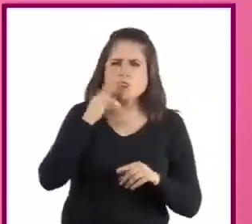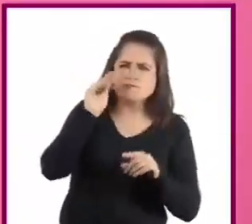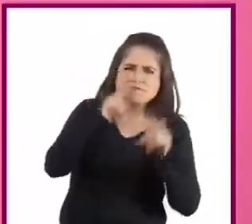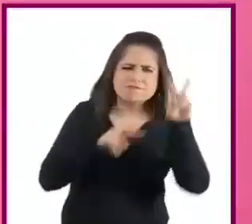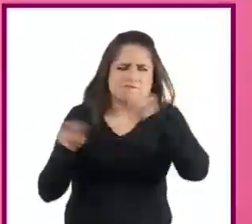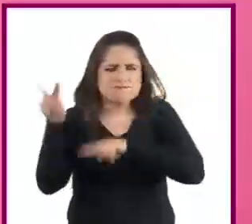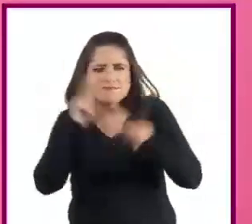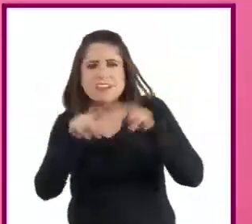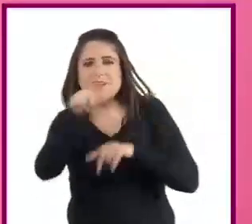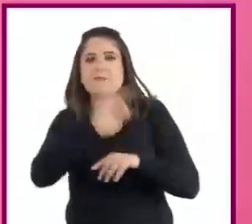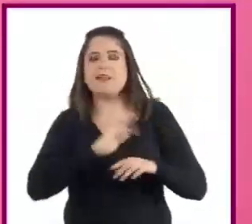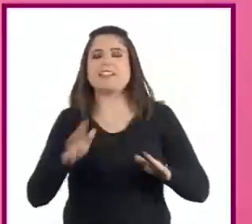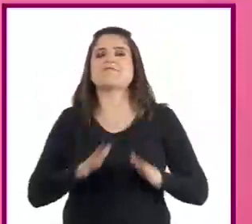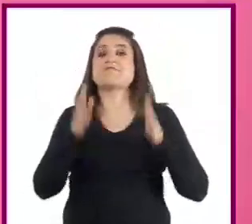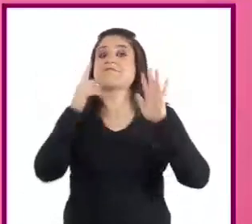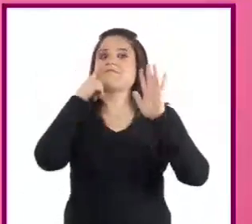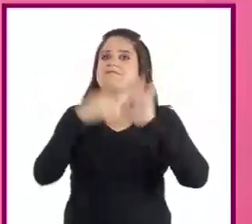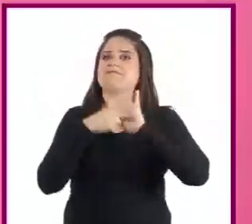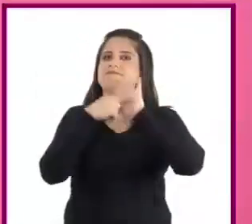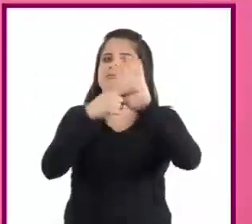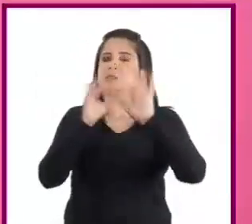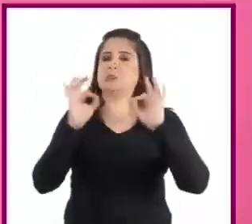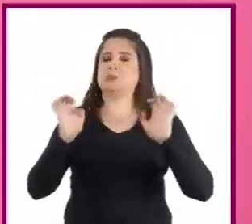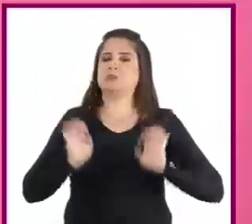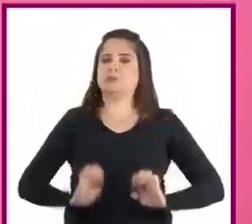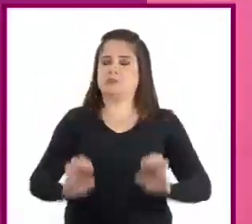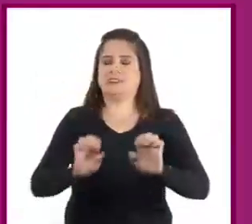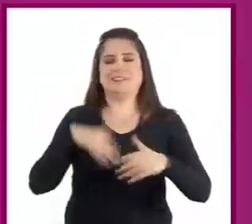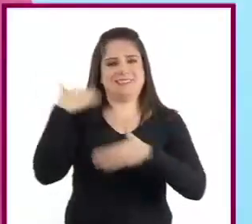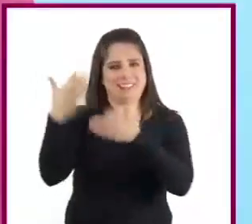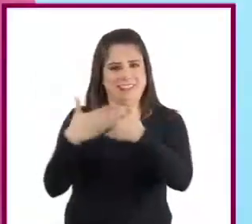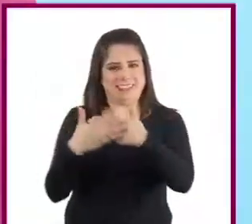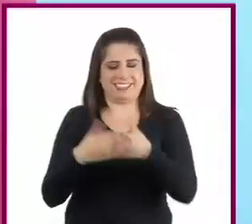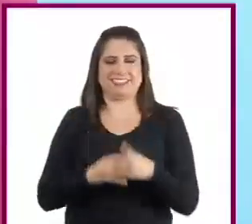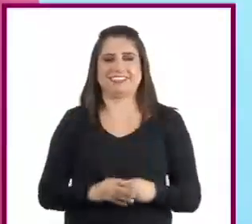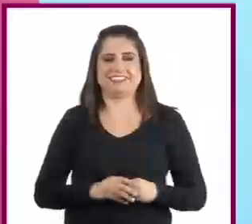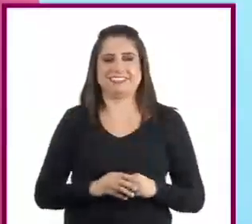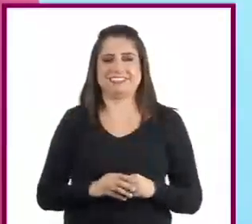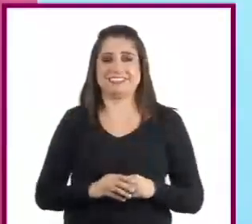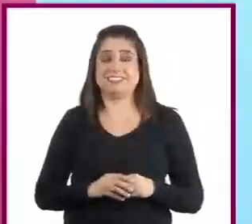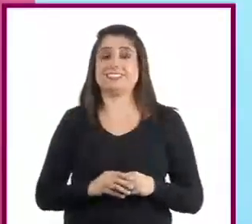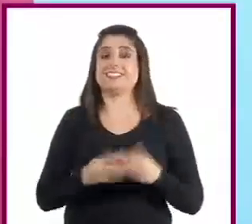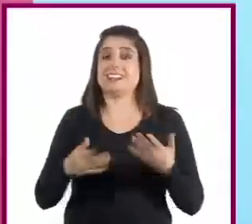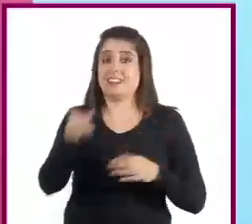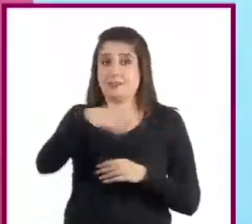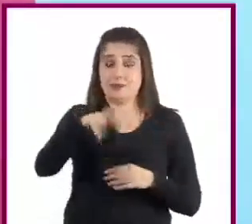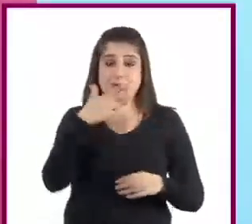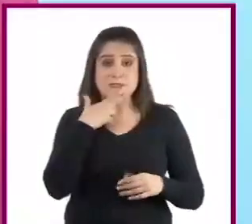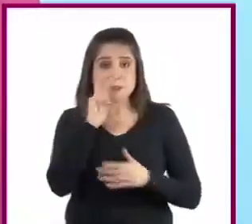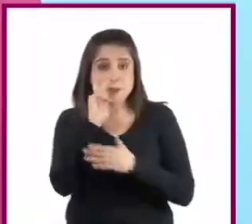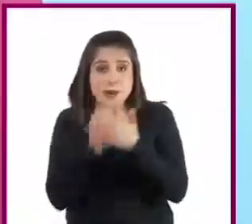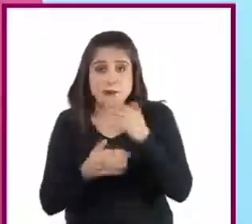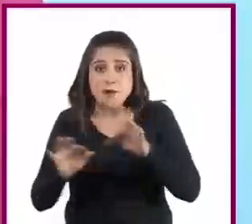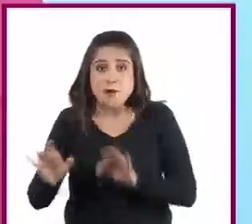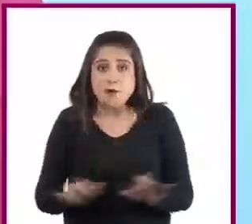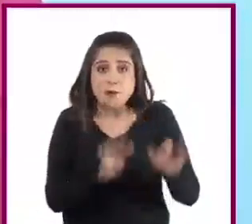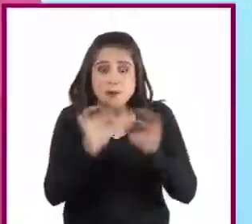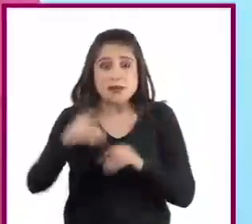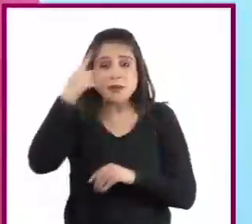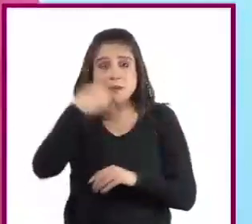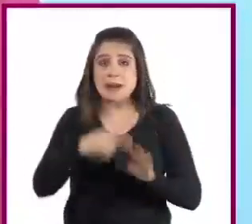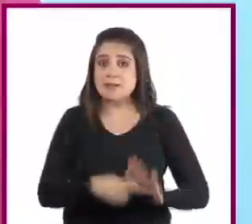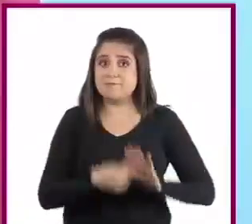y sorprendan a todos con su exposición. Hasta la próxima. ¿Han usado programas de computadora para